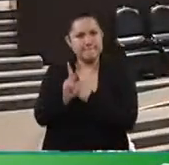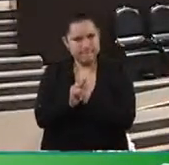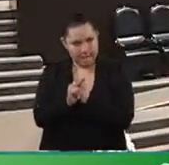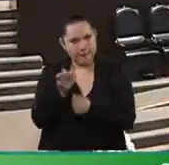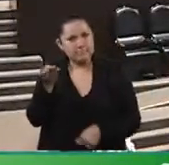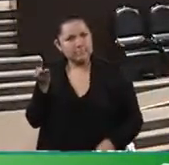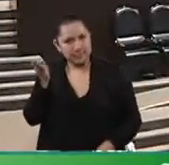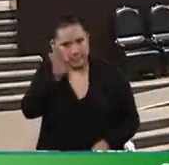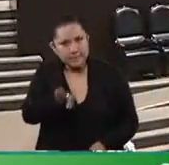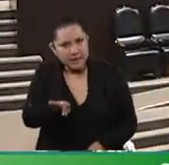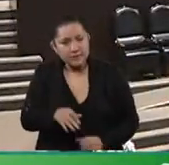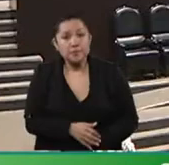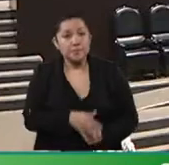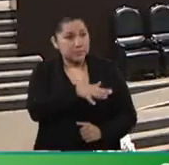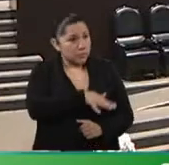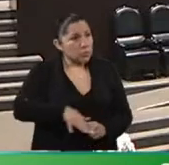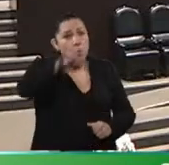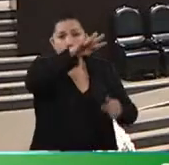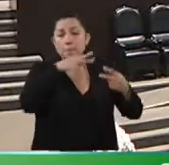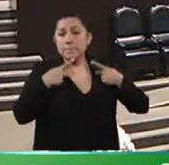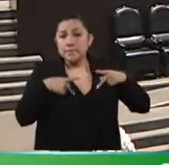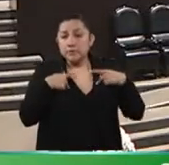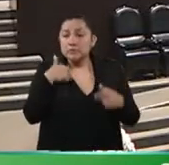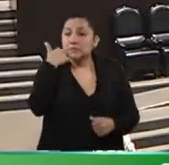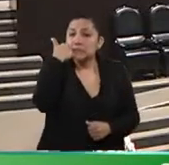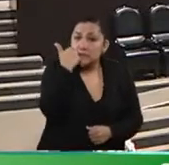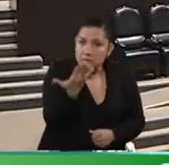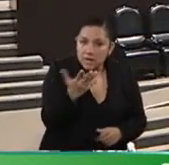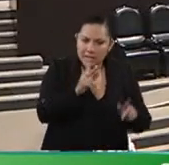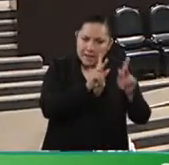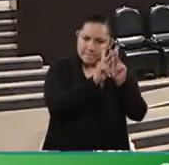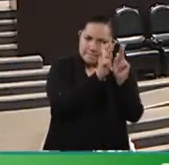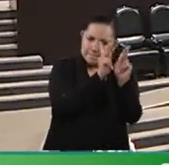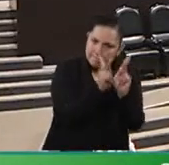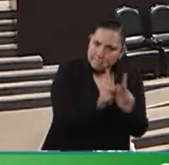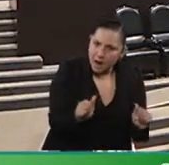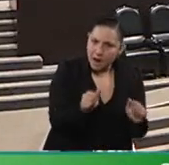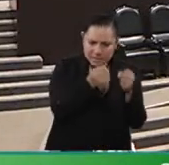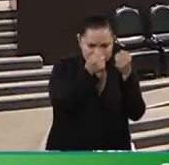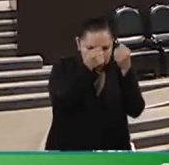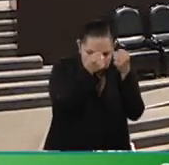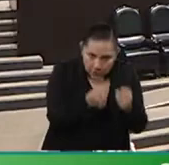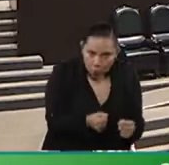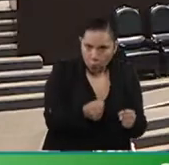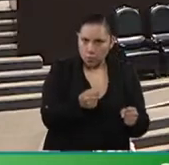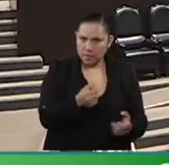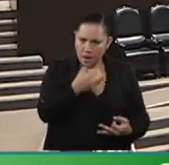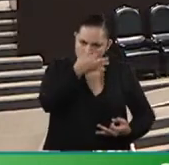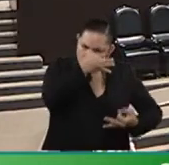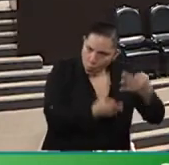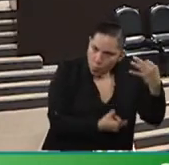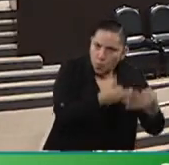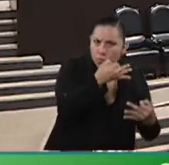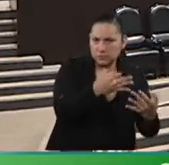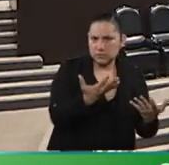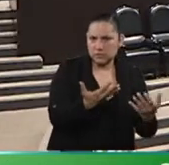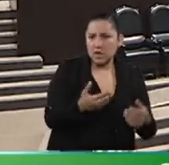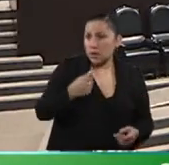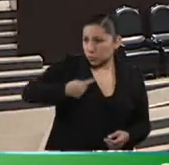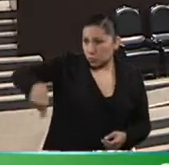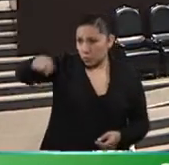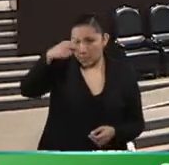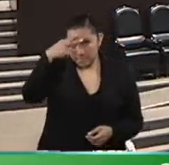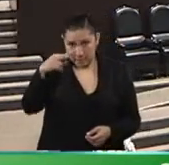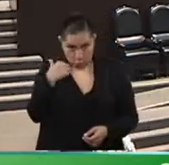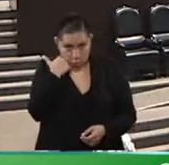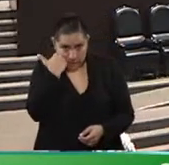seguridad y quiere justicia no quiere acabar con la autonomía de poderes